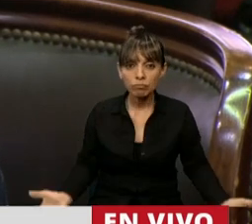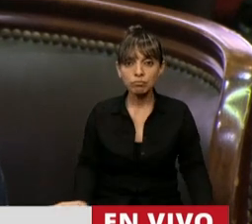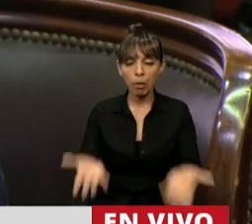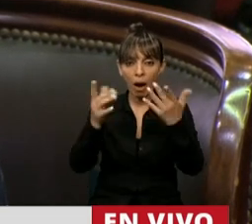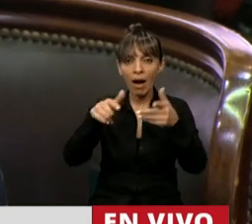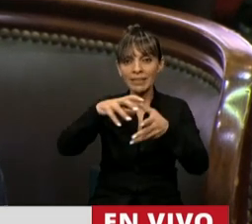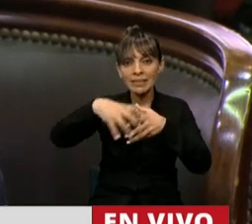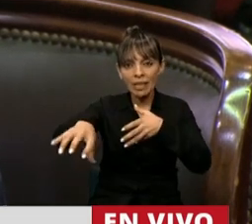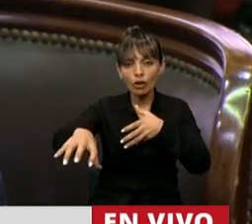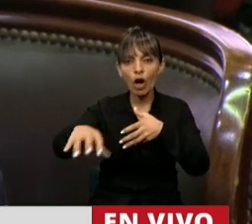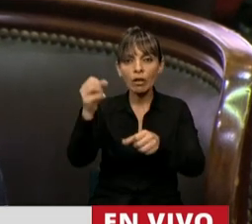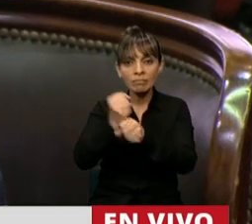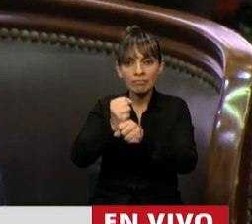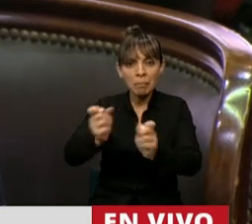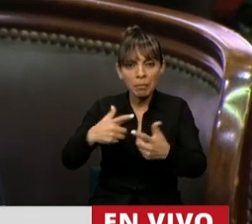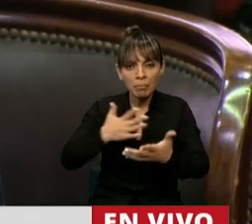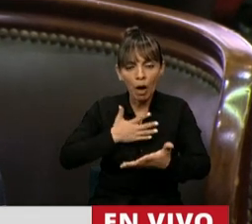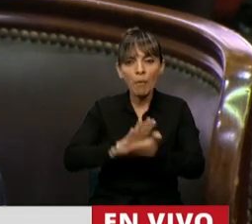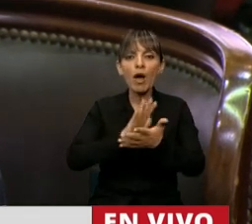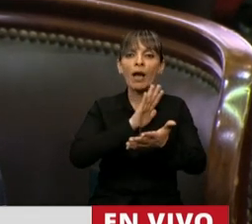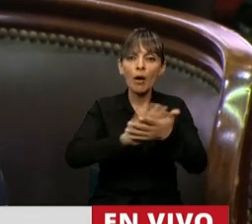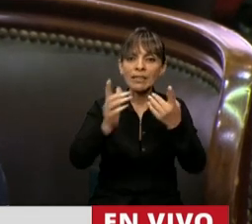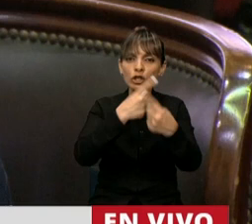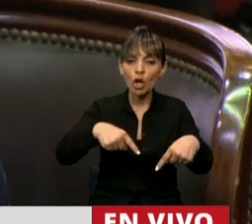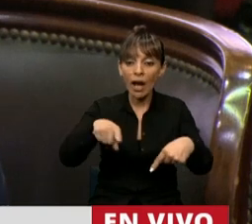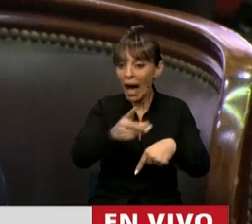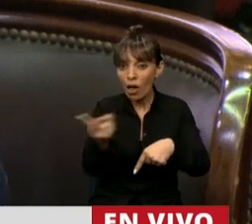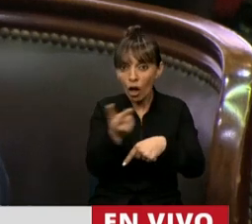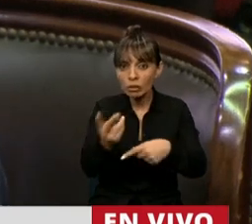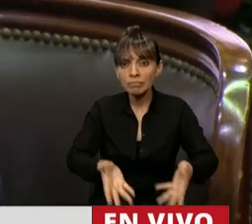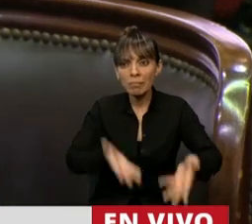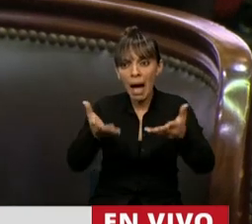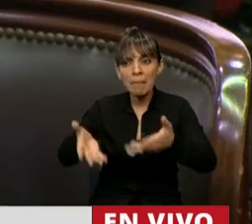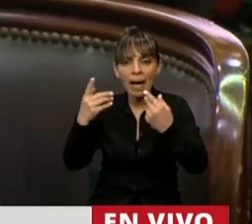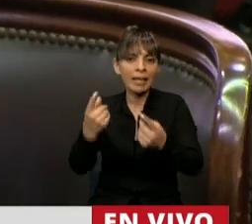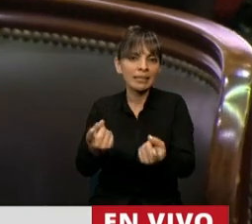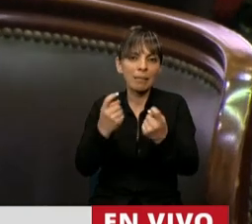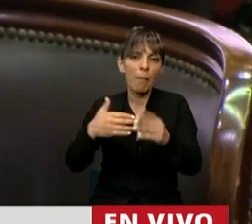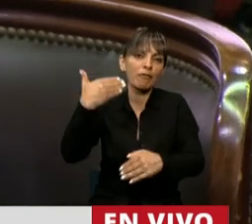sector emprendedor y a la innovación y al desarrollo más que necesarios para los próximos